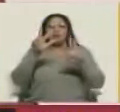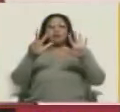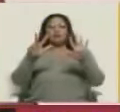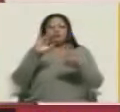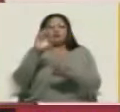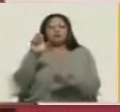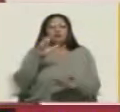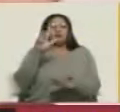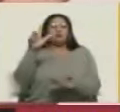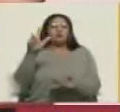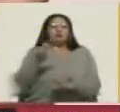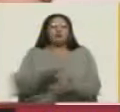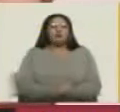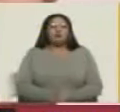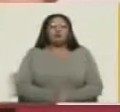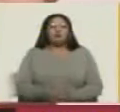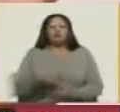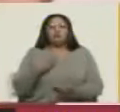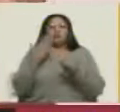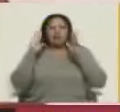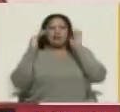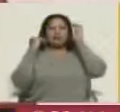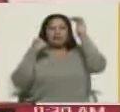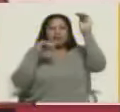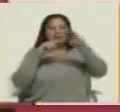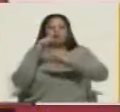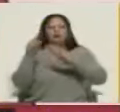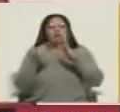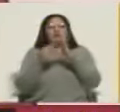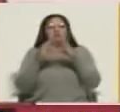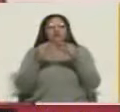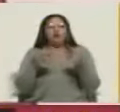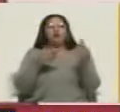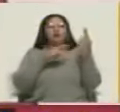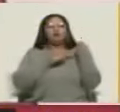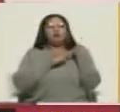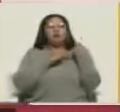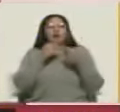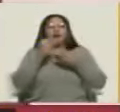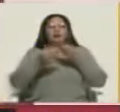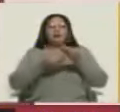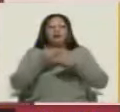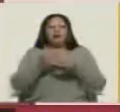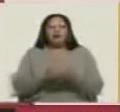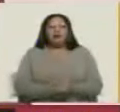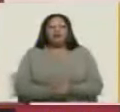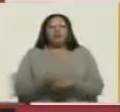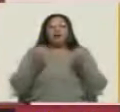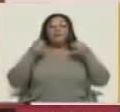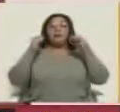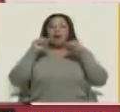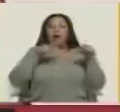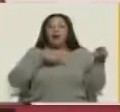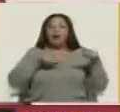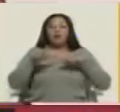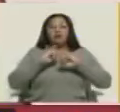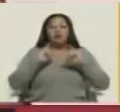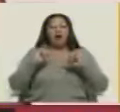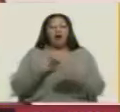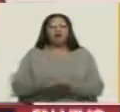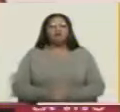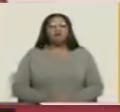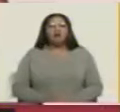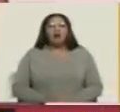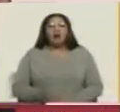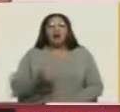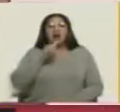habiendo cubierto todas las tareas encomendadas, para estar preparados y listos. Miren, quien no